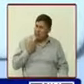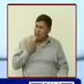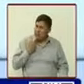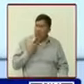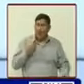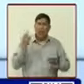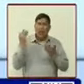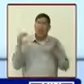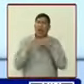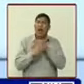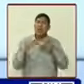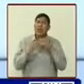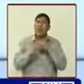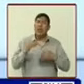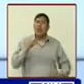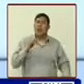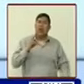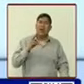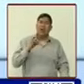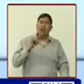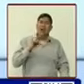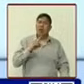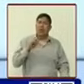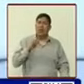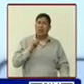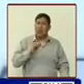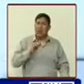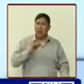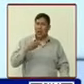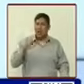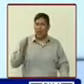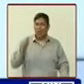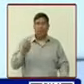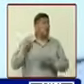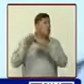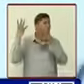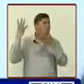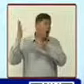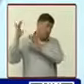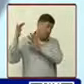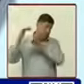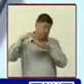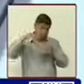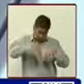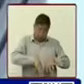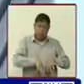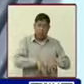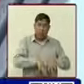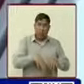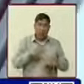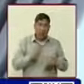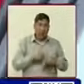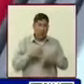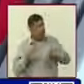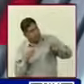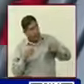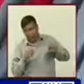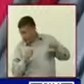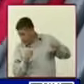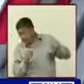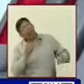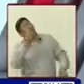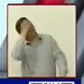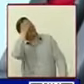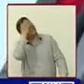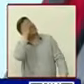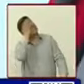día, se representan rajaduras en las calles producto de las intensas lluvias y los autos quedan incluso atrapados en los huecos.